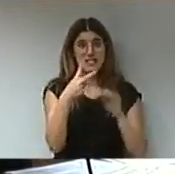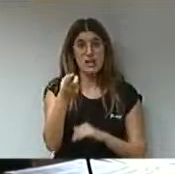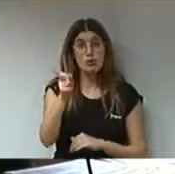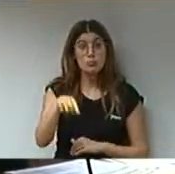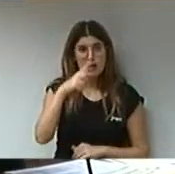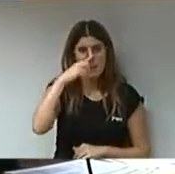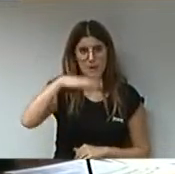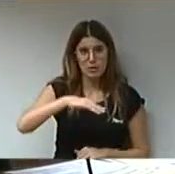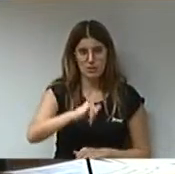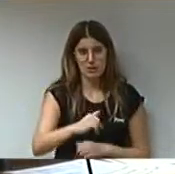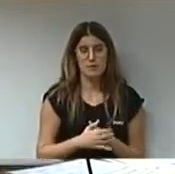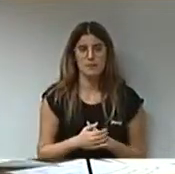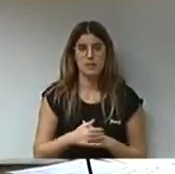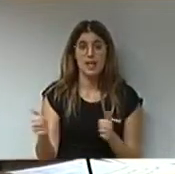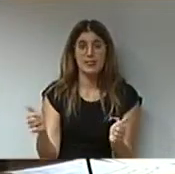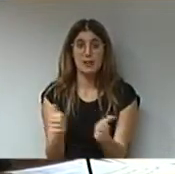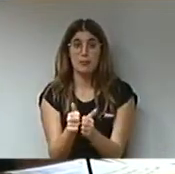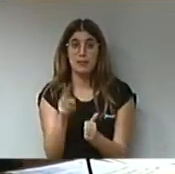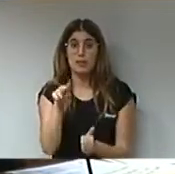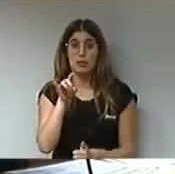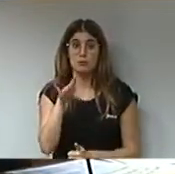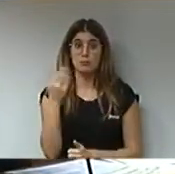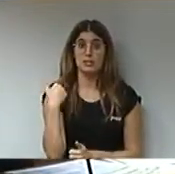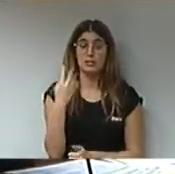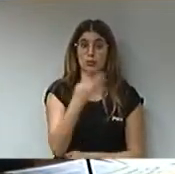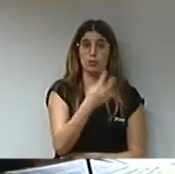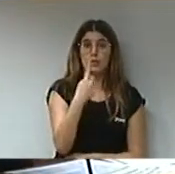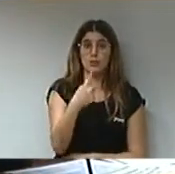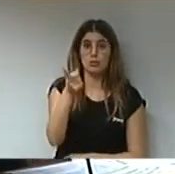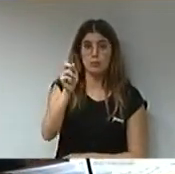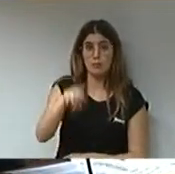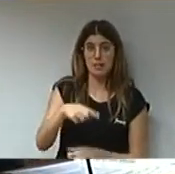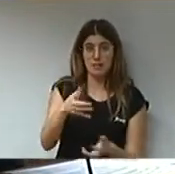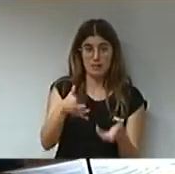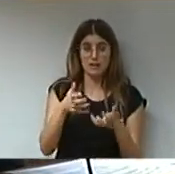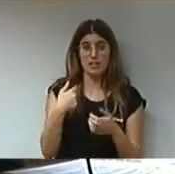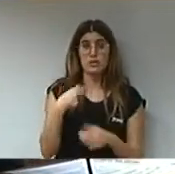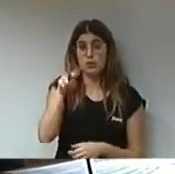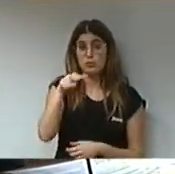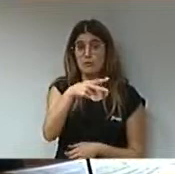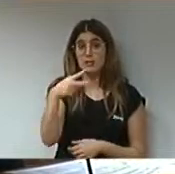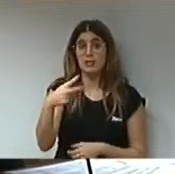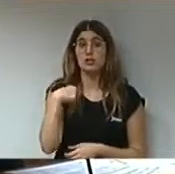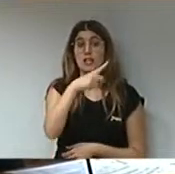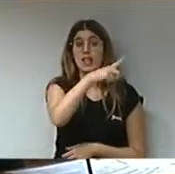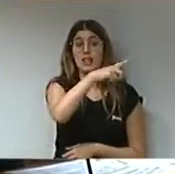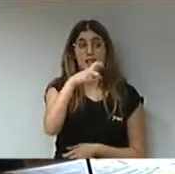menores. Dependencia, 2015, 41.662 beneficiarios, 2022,